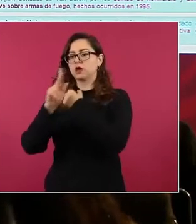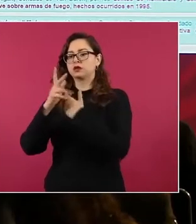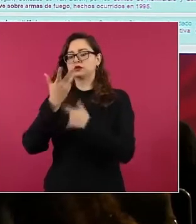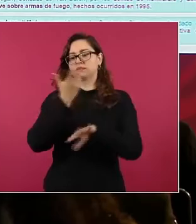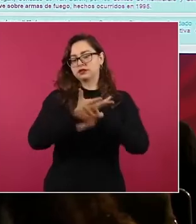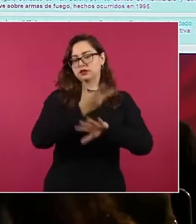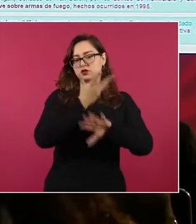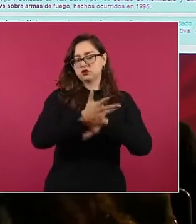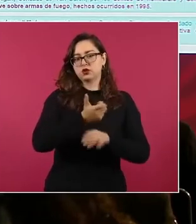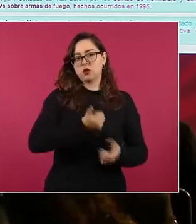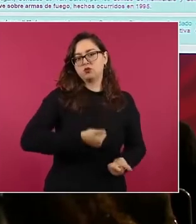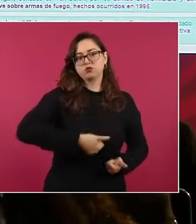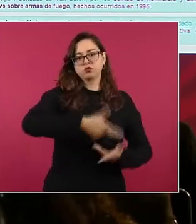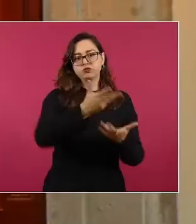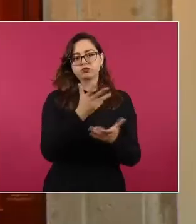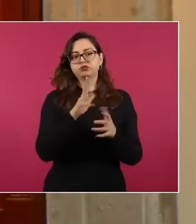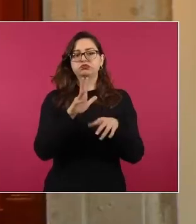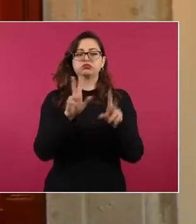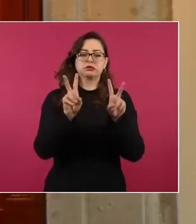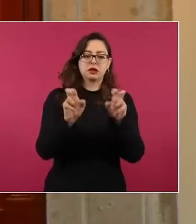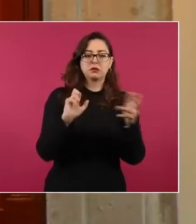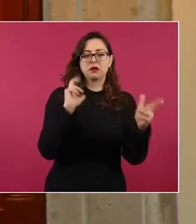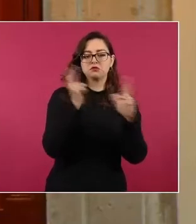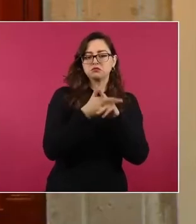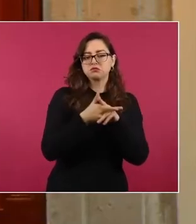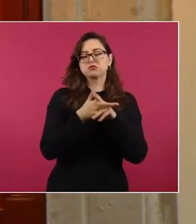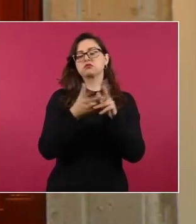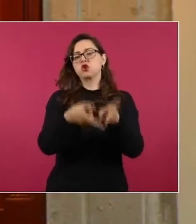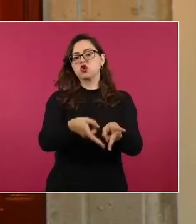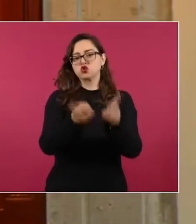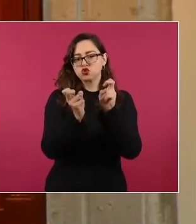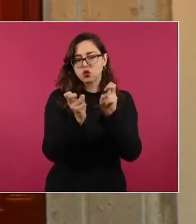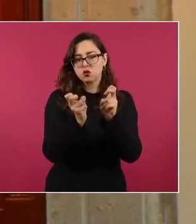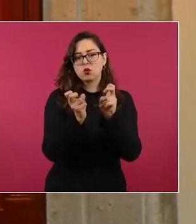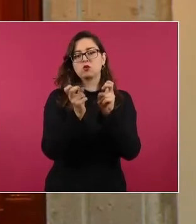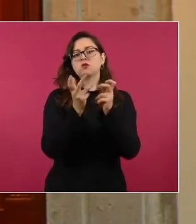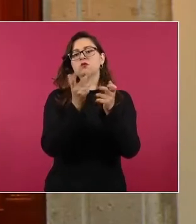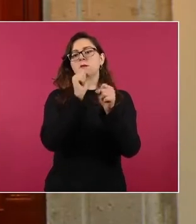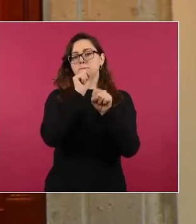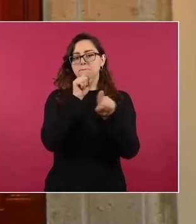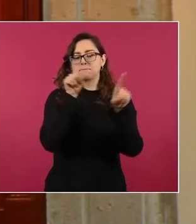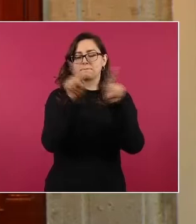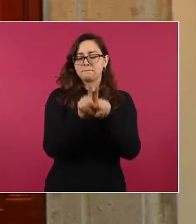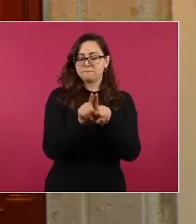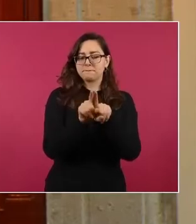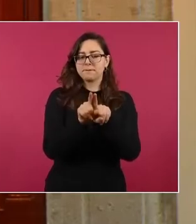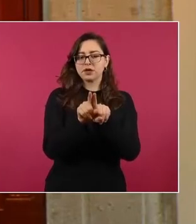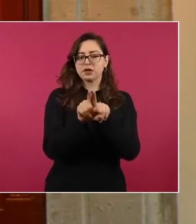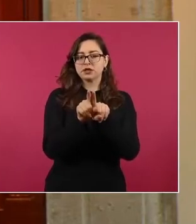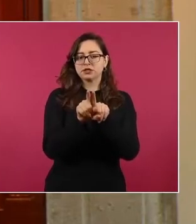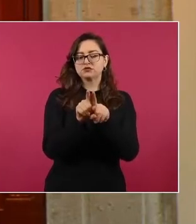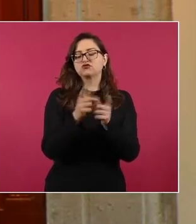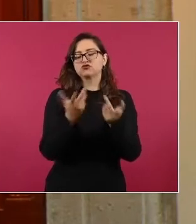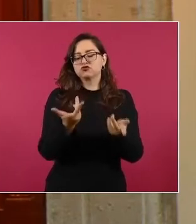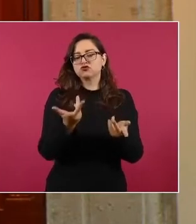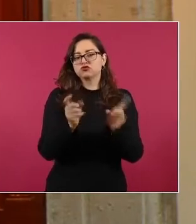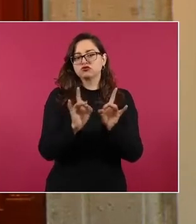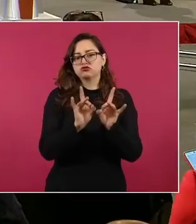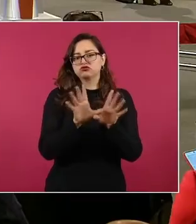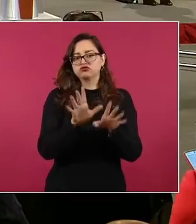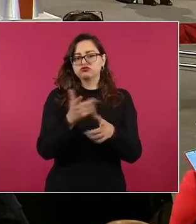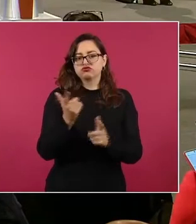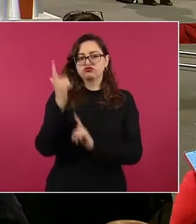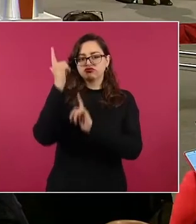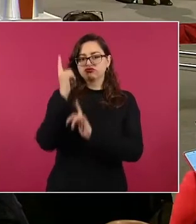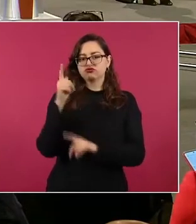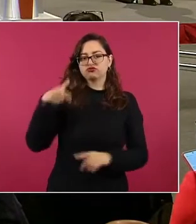Estados Unidos por delitos de homicidio, robo y también por portación de armas de fuego.